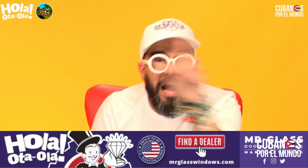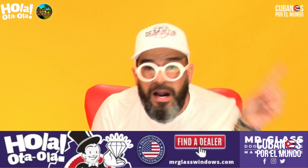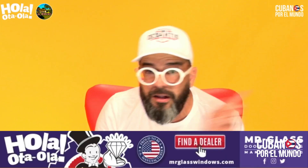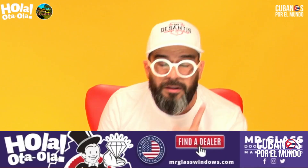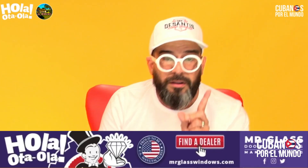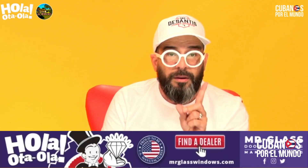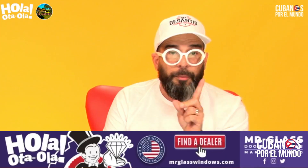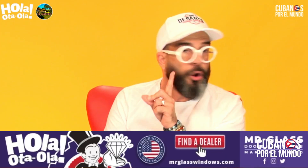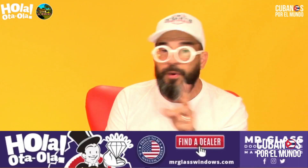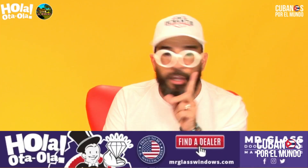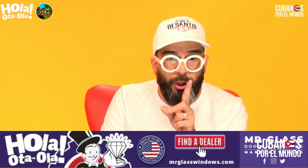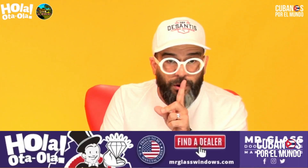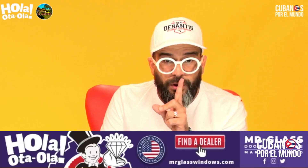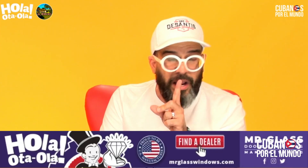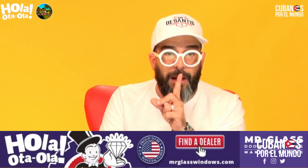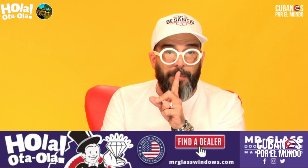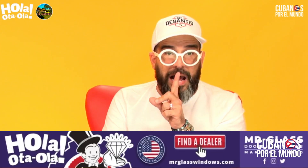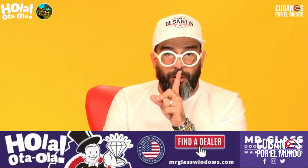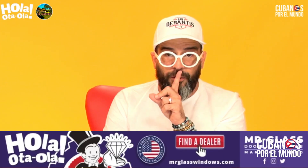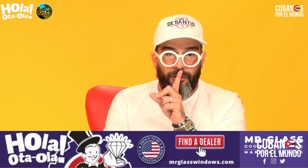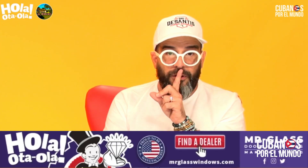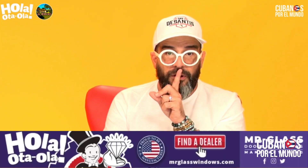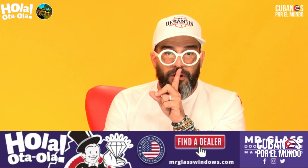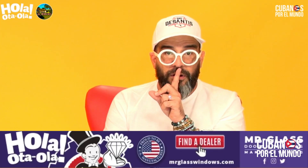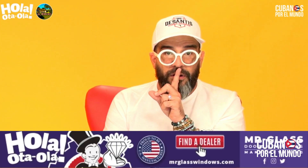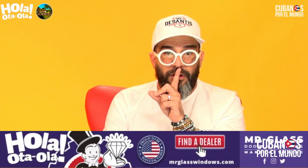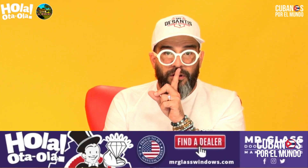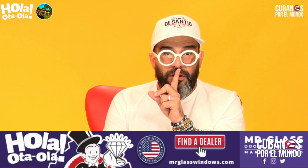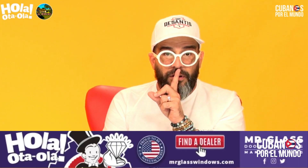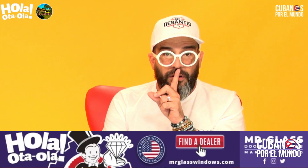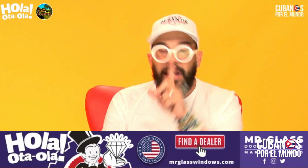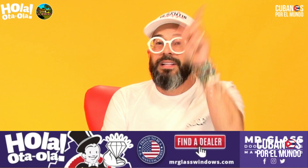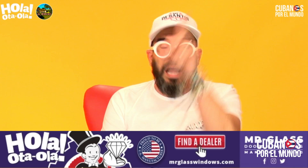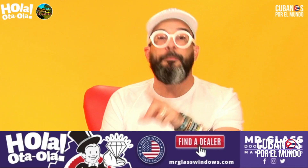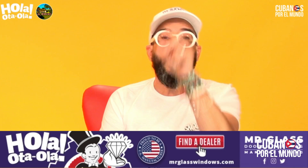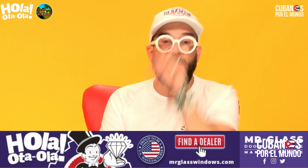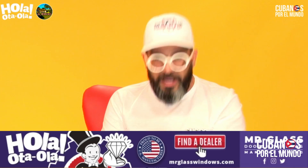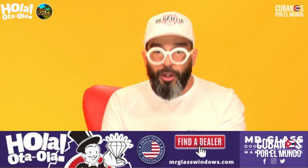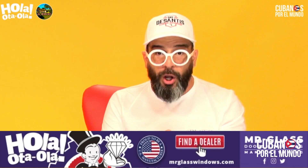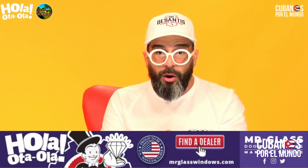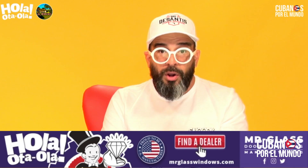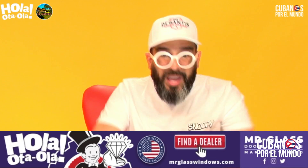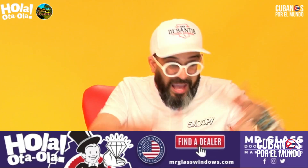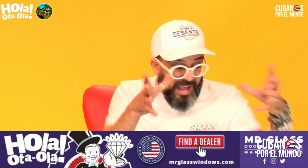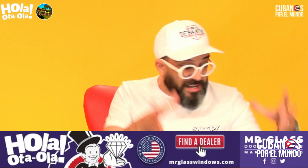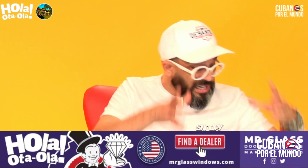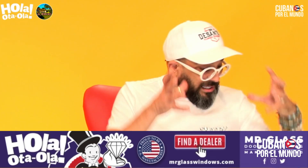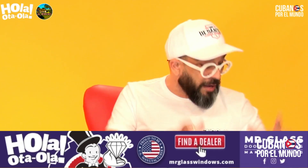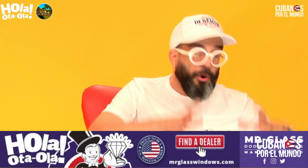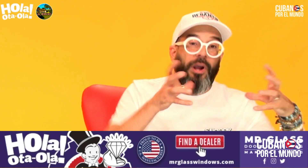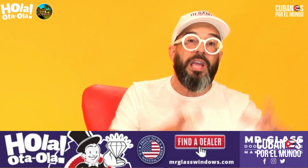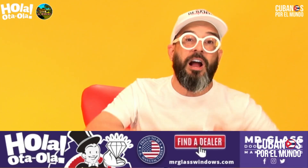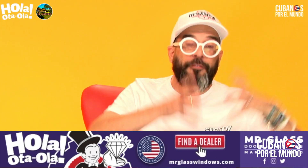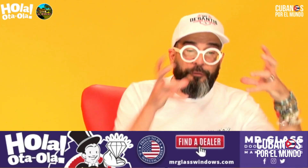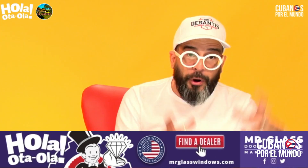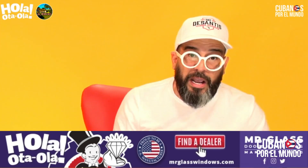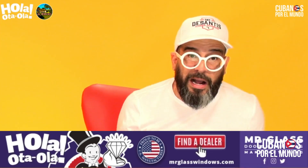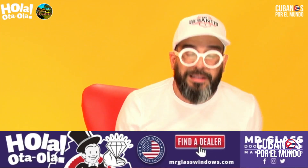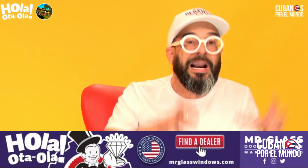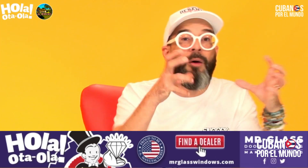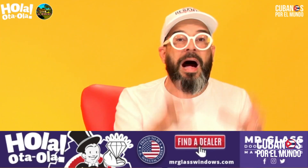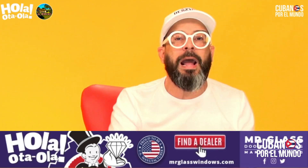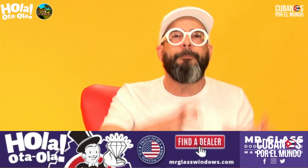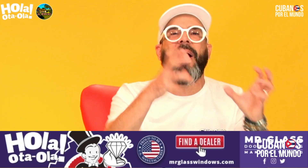está prohibido en el embargo. Está prohibido que ese tipo que llena